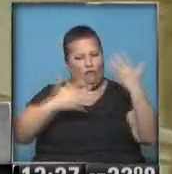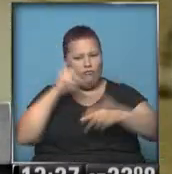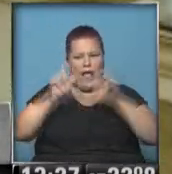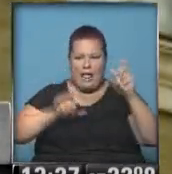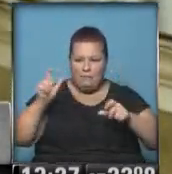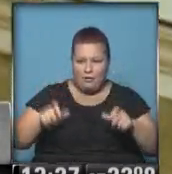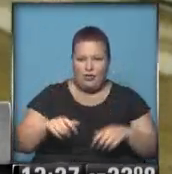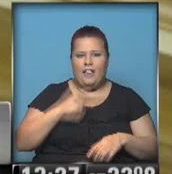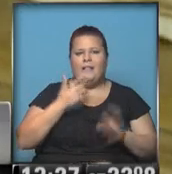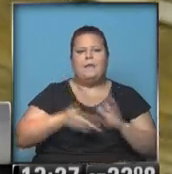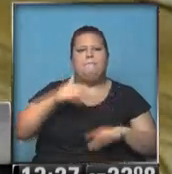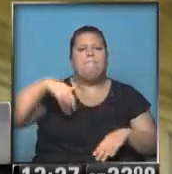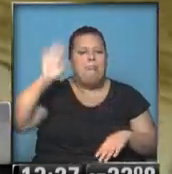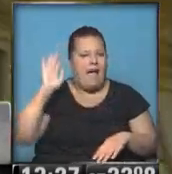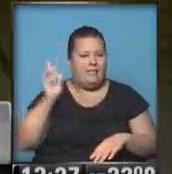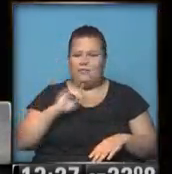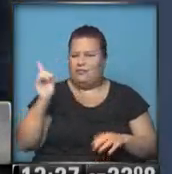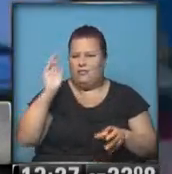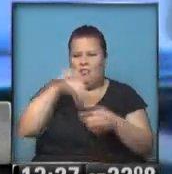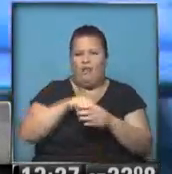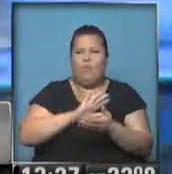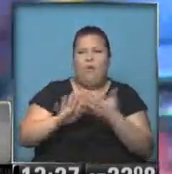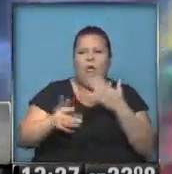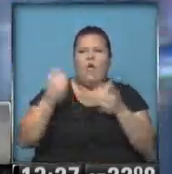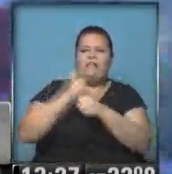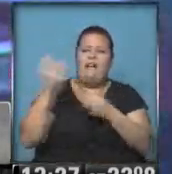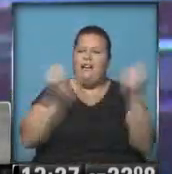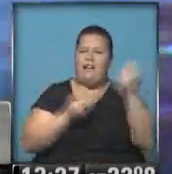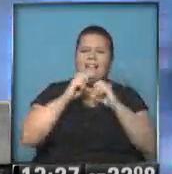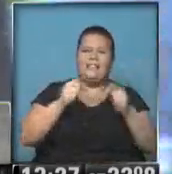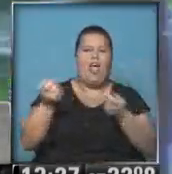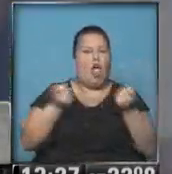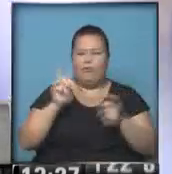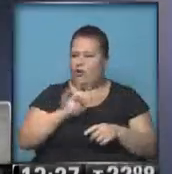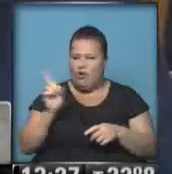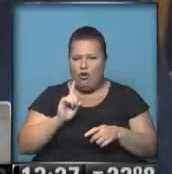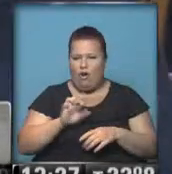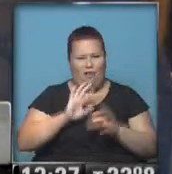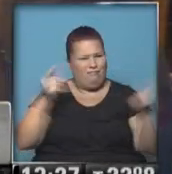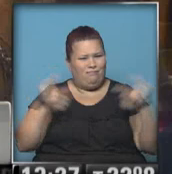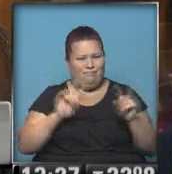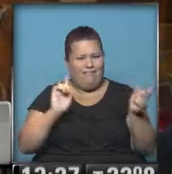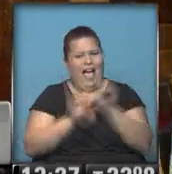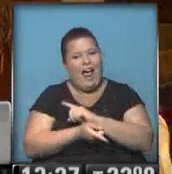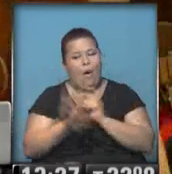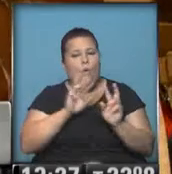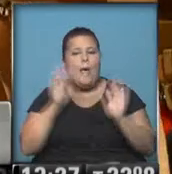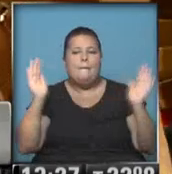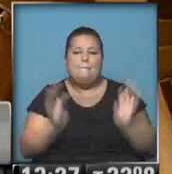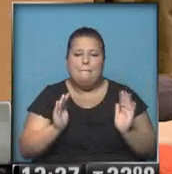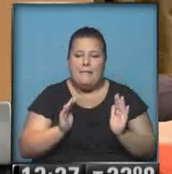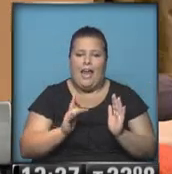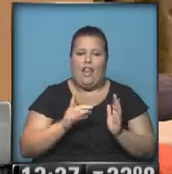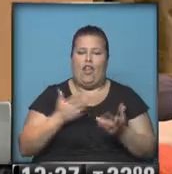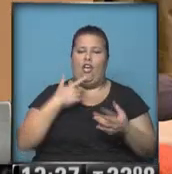gente de que van a ser mayores. No se están incorporando nuevas competencias de la Secretaría de Comercio, sino muy por el contrario, se está limitando